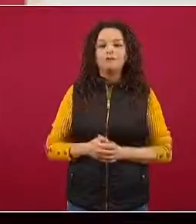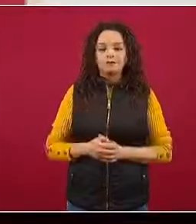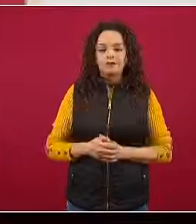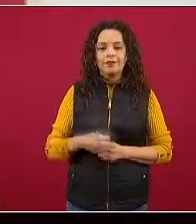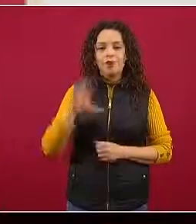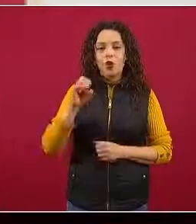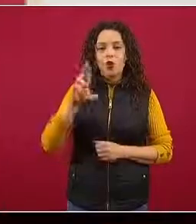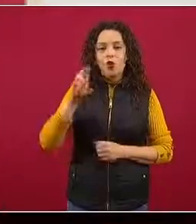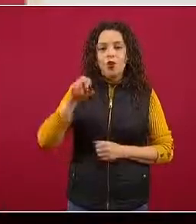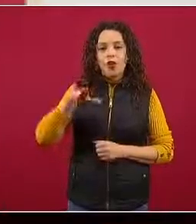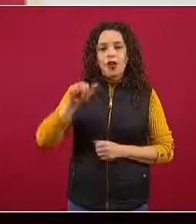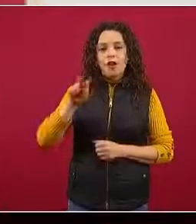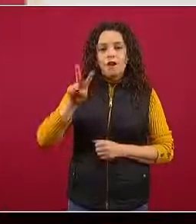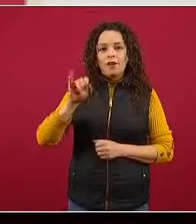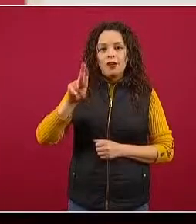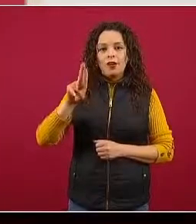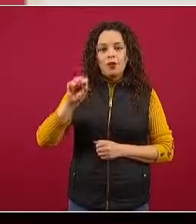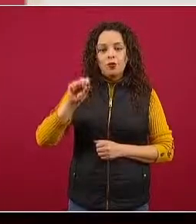Coronavirus.gov.mx,